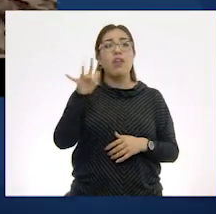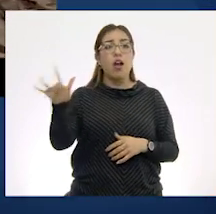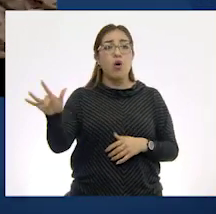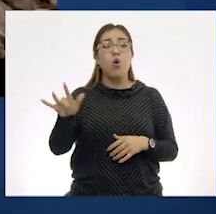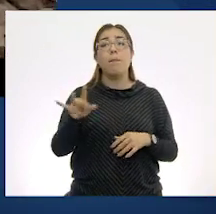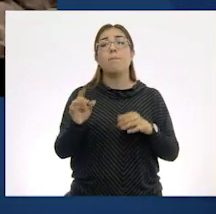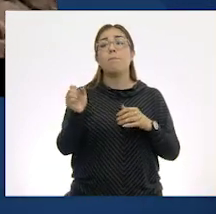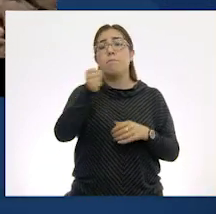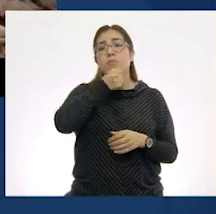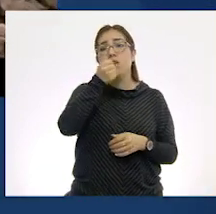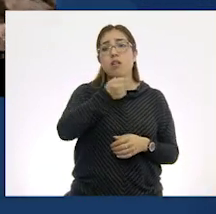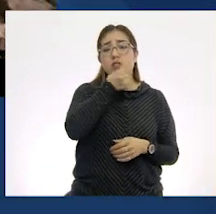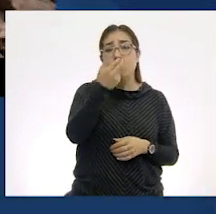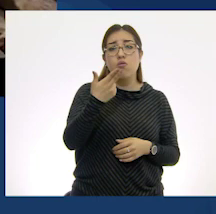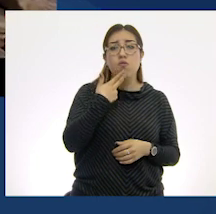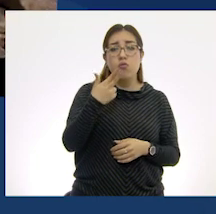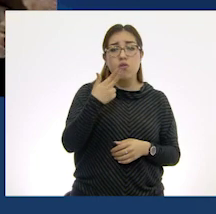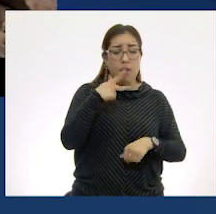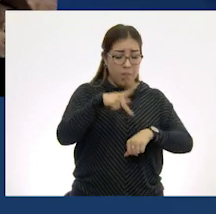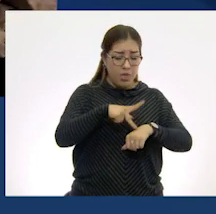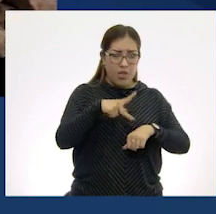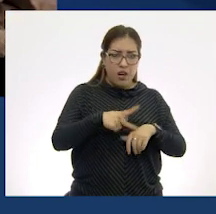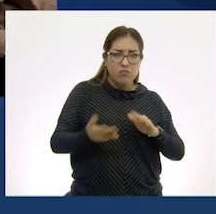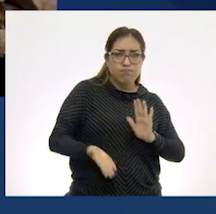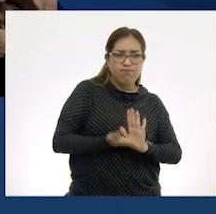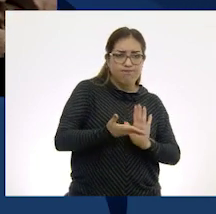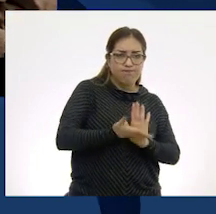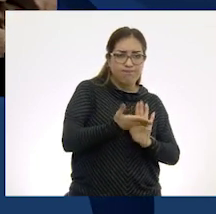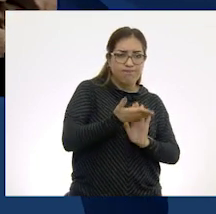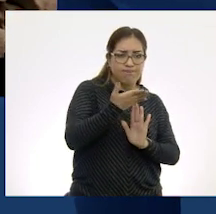ladrillos y piedras talladas.